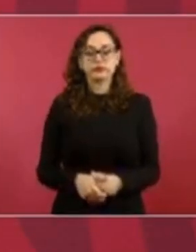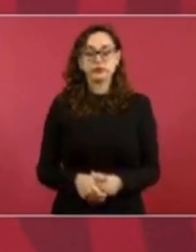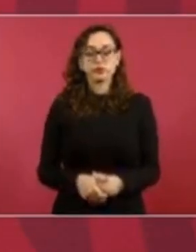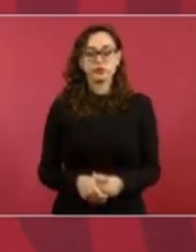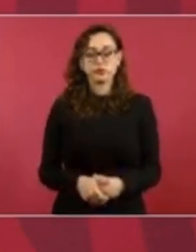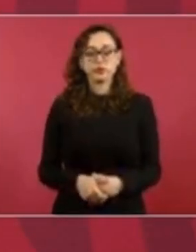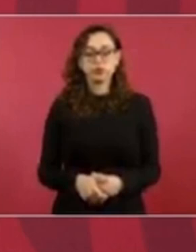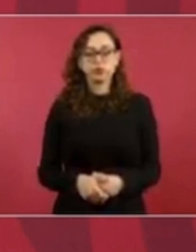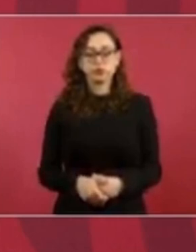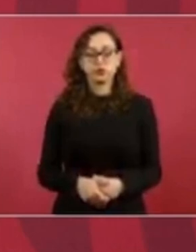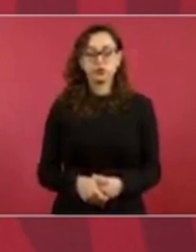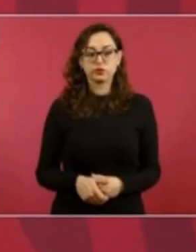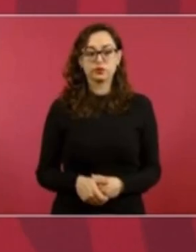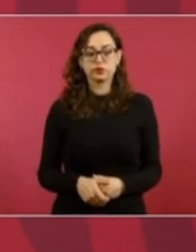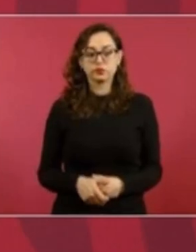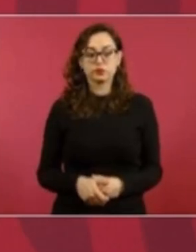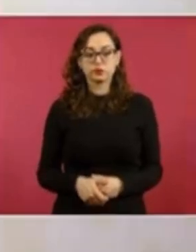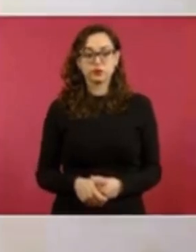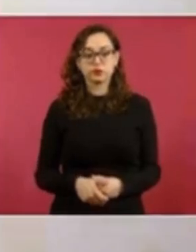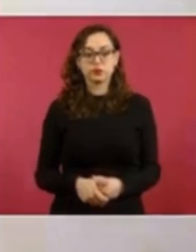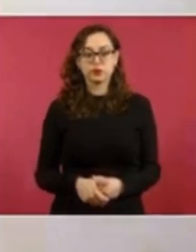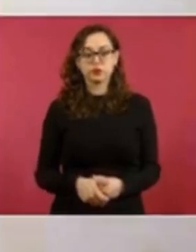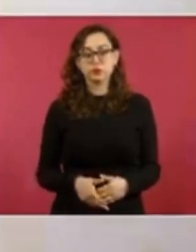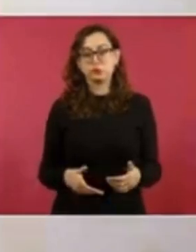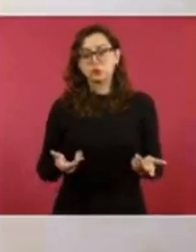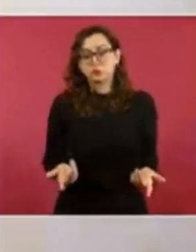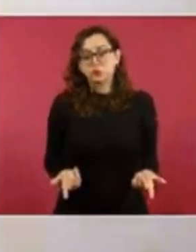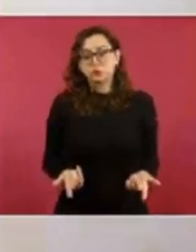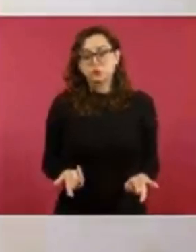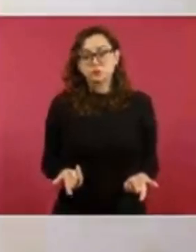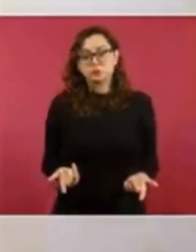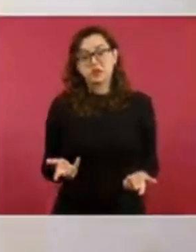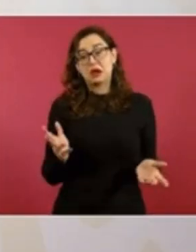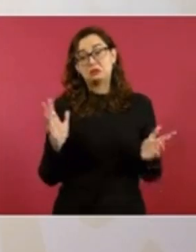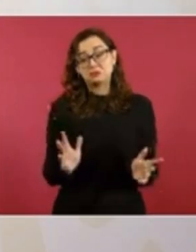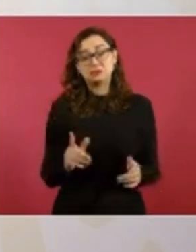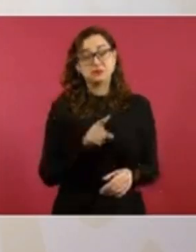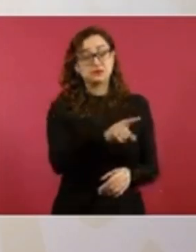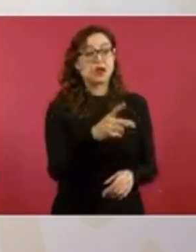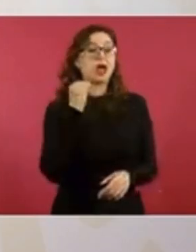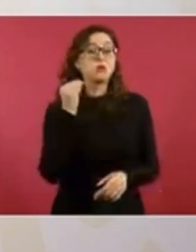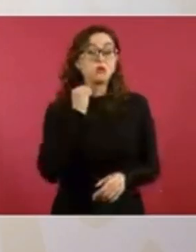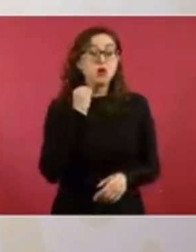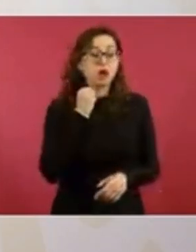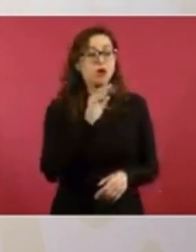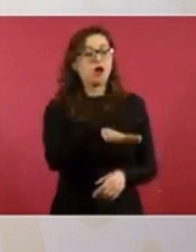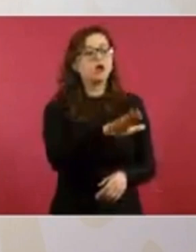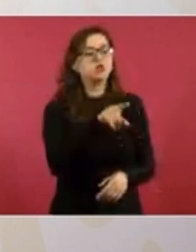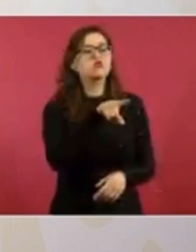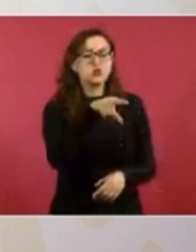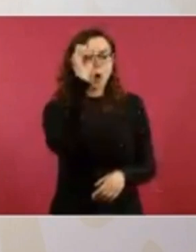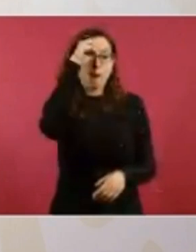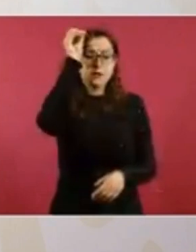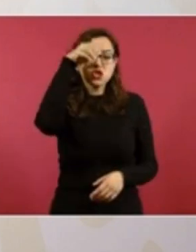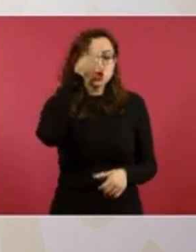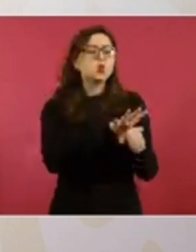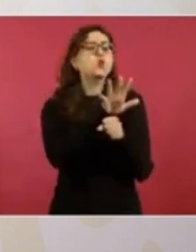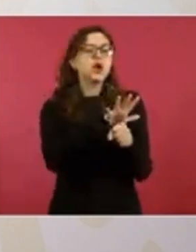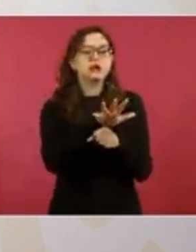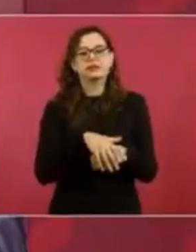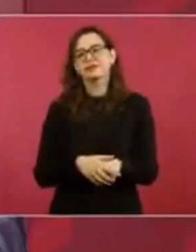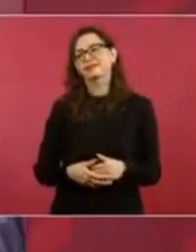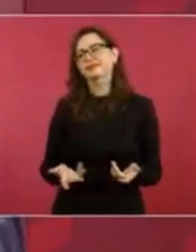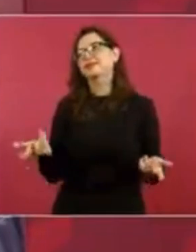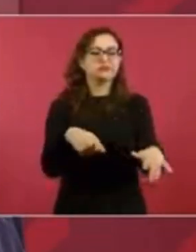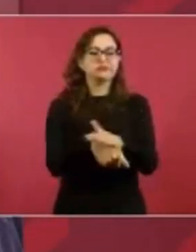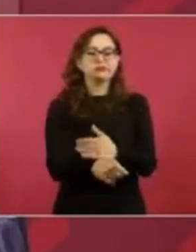se va a tener como referencia la opinión de los abogados que defienden a